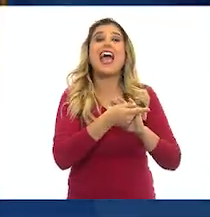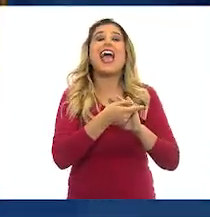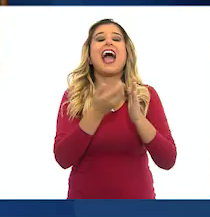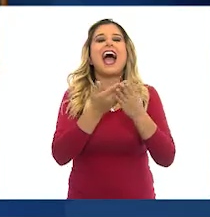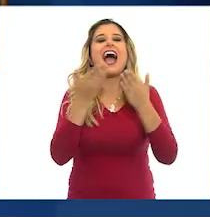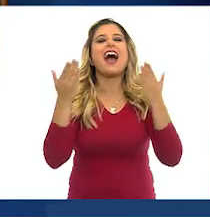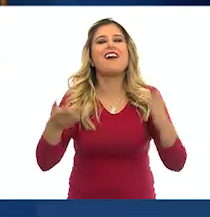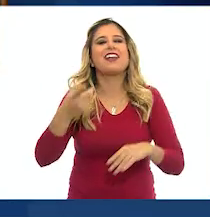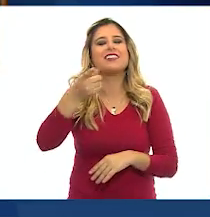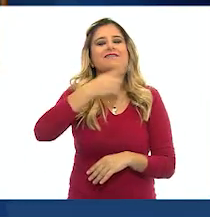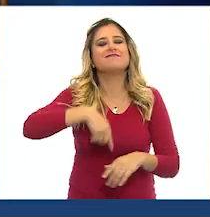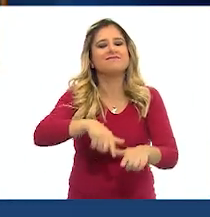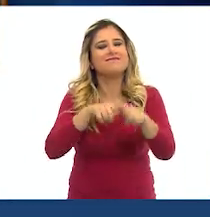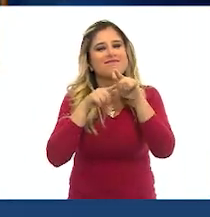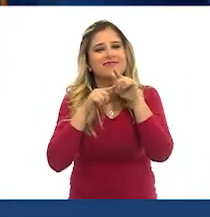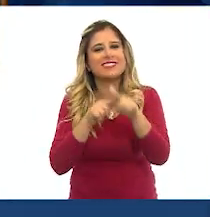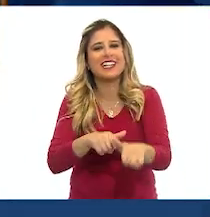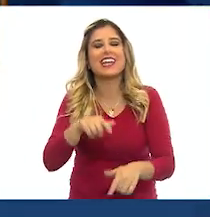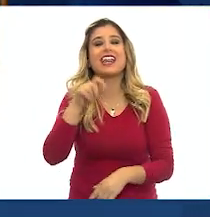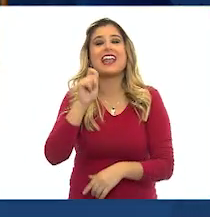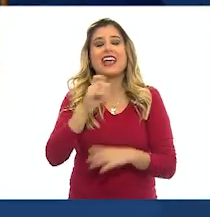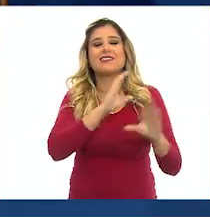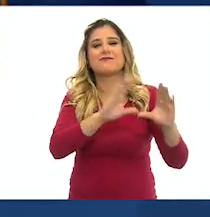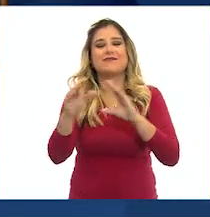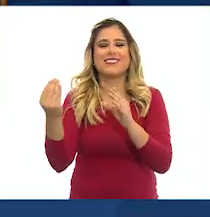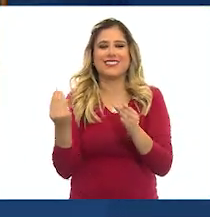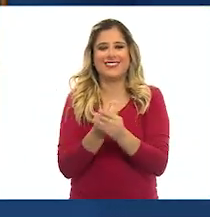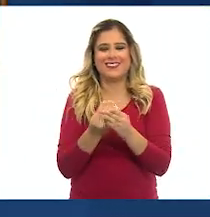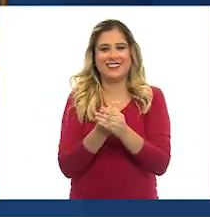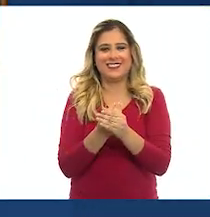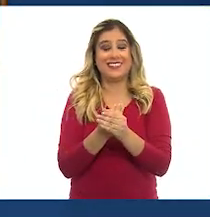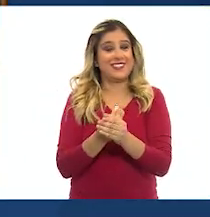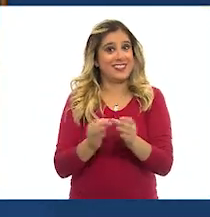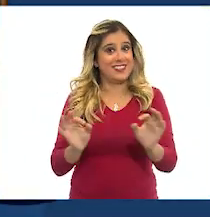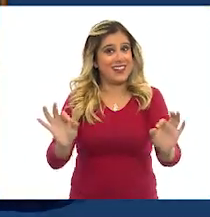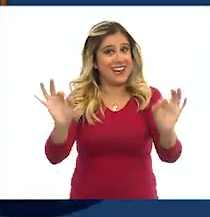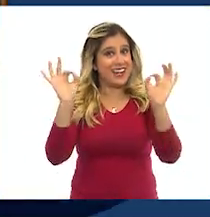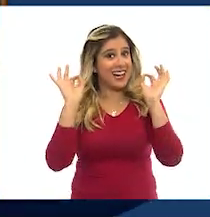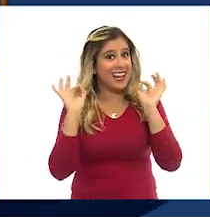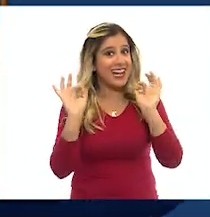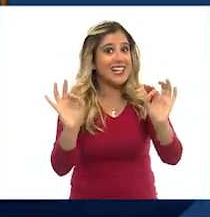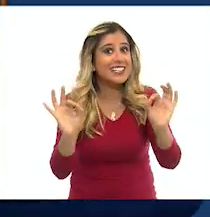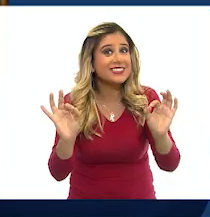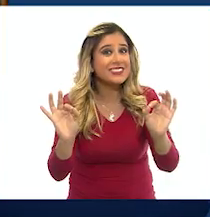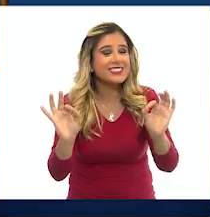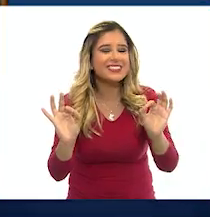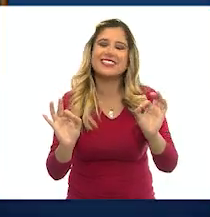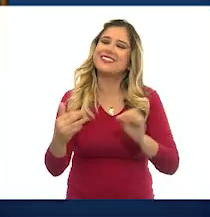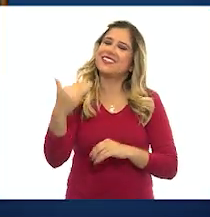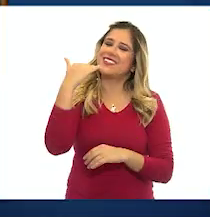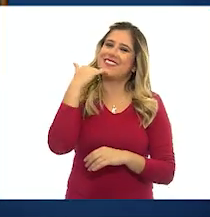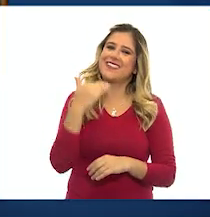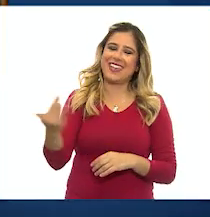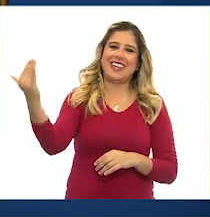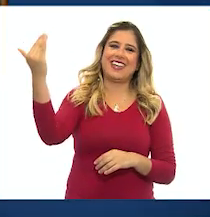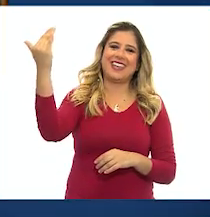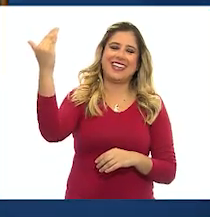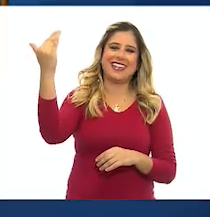es momento de seguir con el programa de hoy. ¿Listas? ¿Listos?